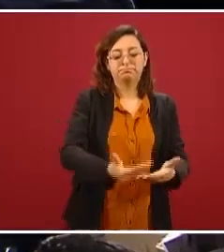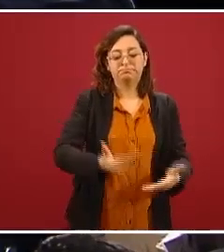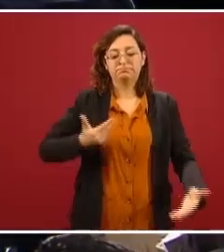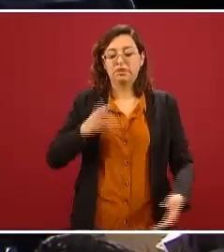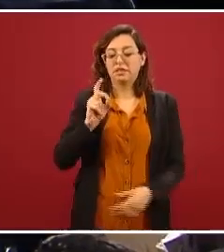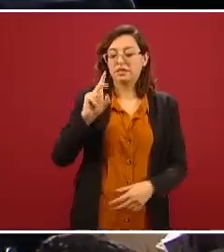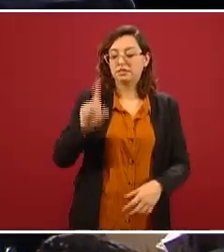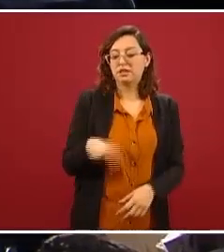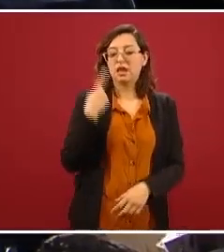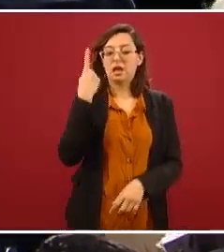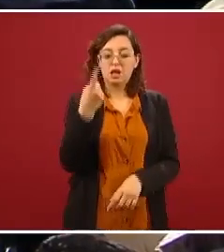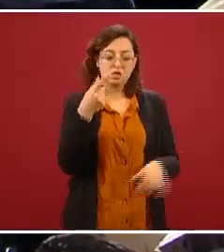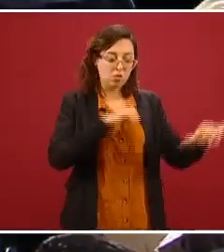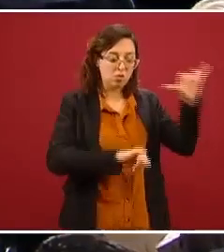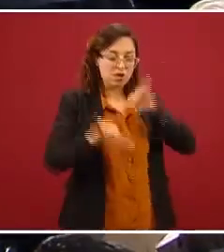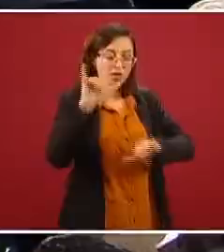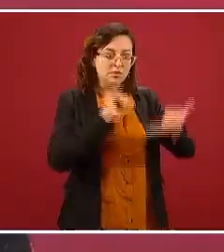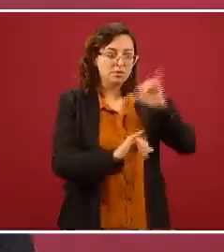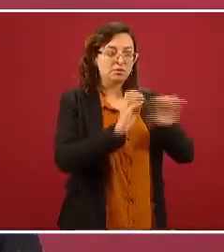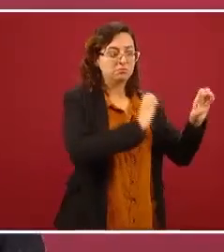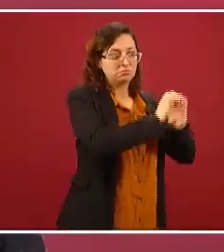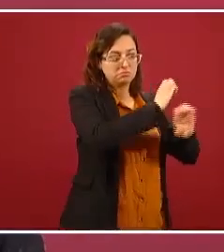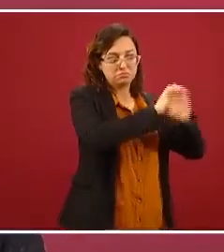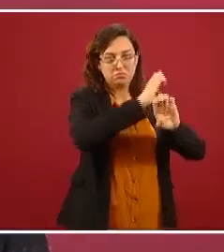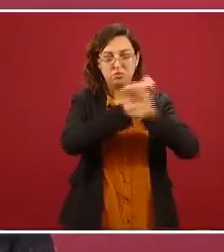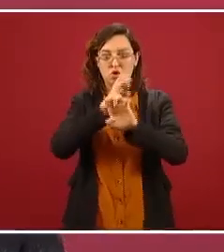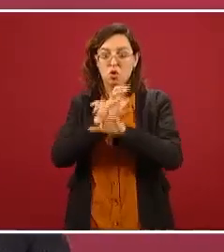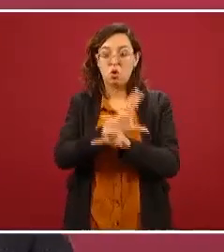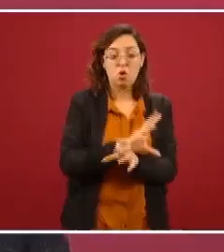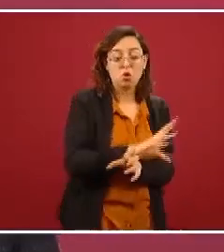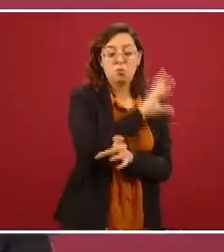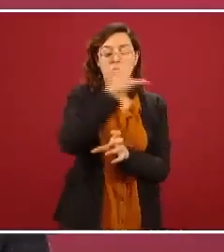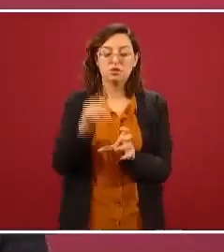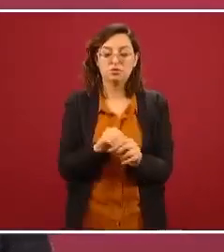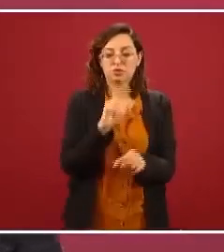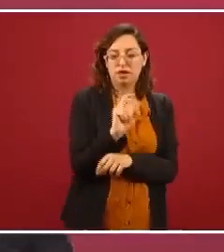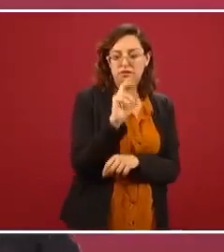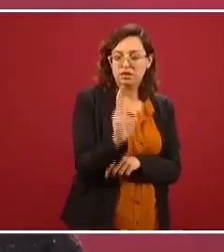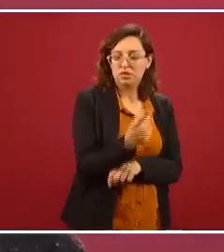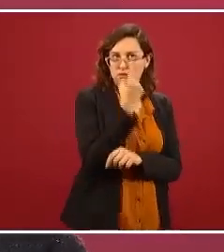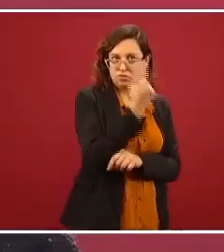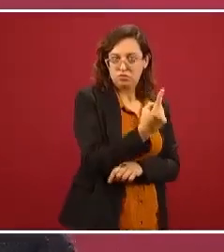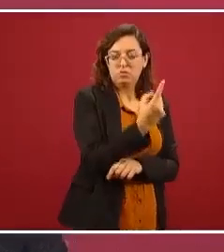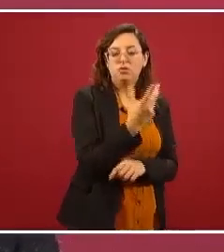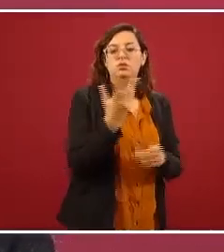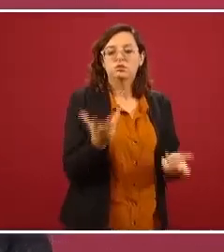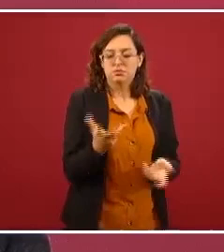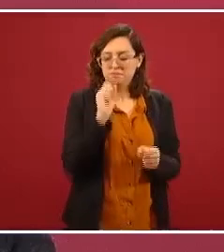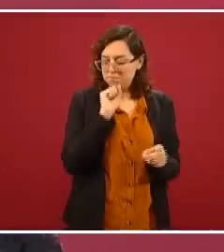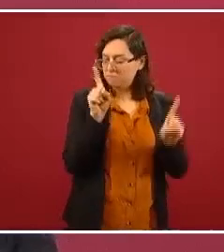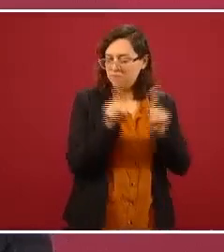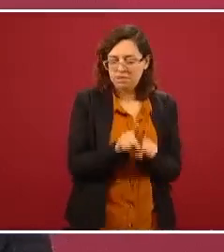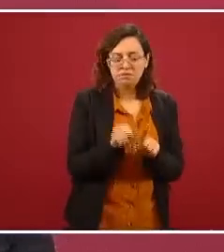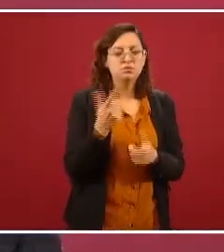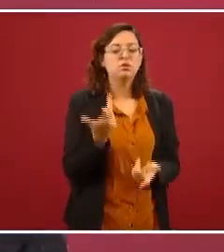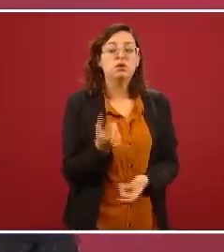31 laboratorios estatales de salud pública, todos los estados excepto la Ciudad de México tienen uno, habían adoptado la técnica.